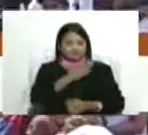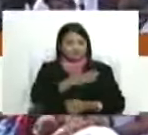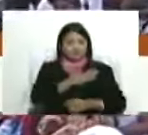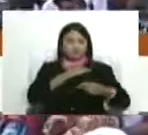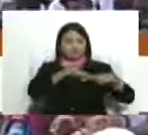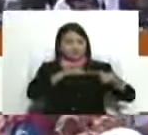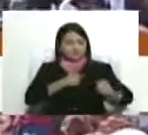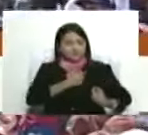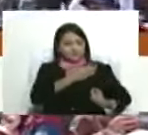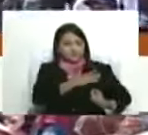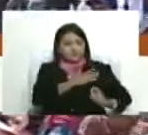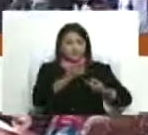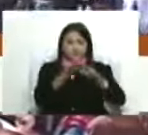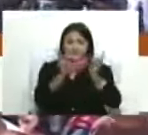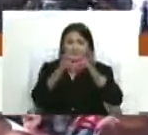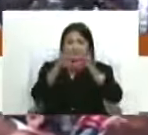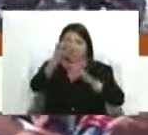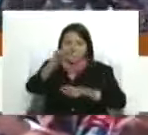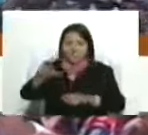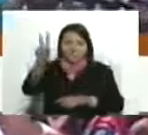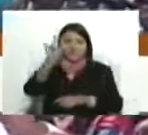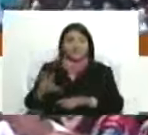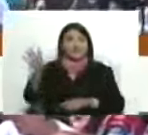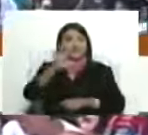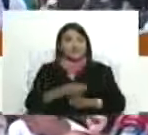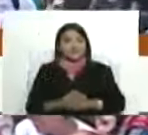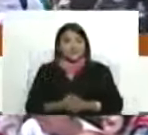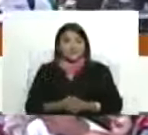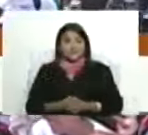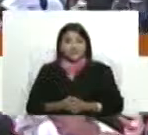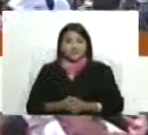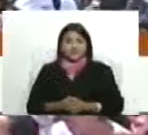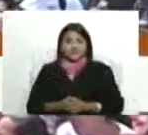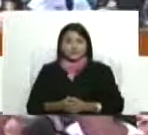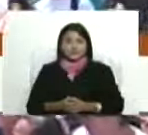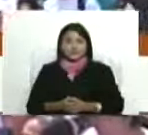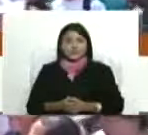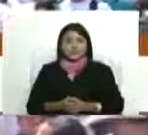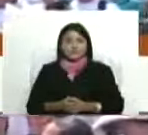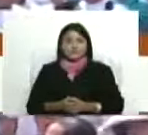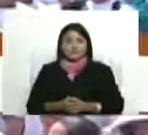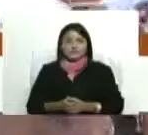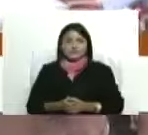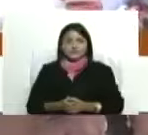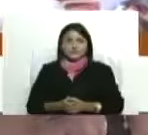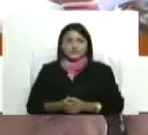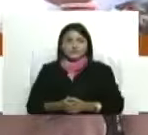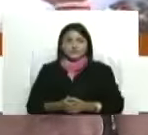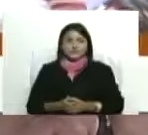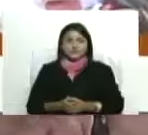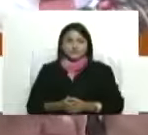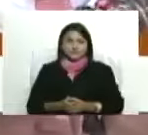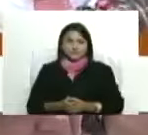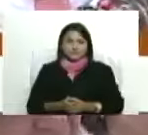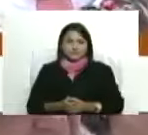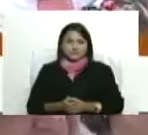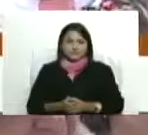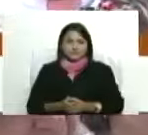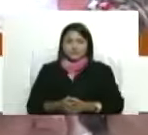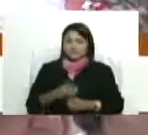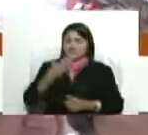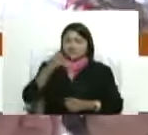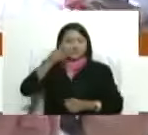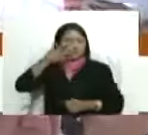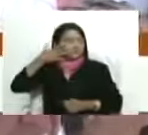y en el tuyo y en el tuyo y en el tuyo ha llegado la hora de guardar el orgullo el